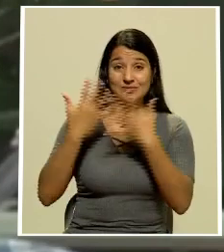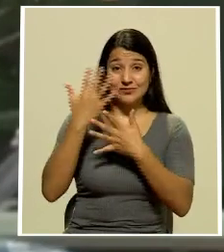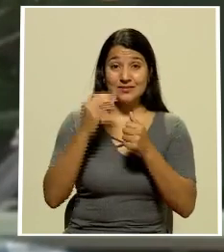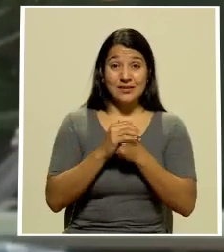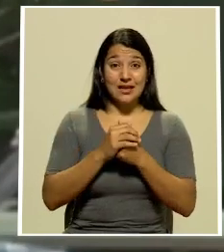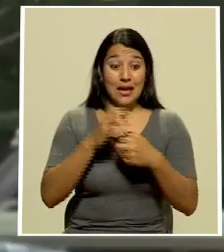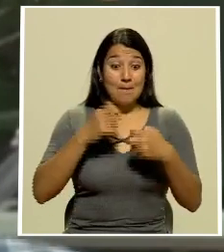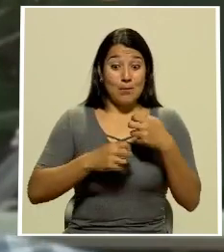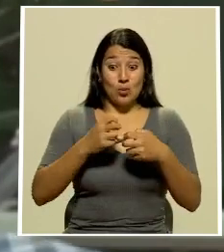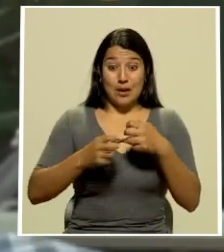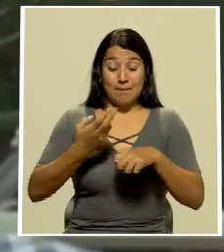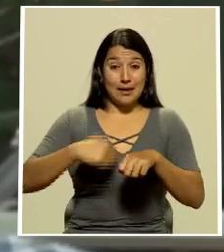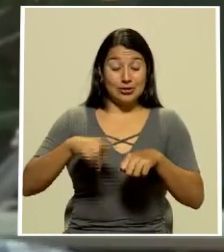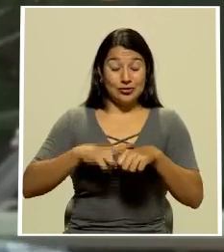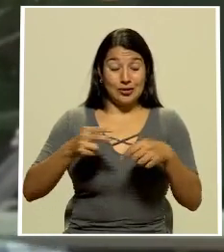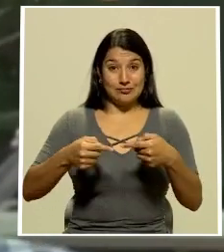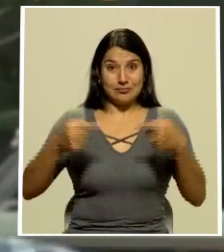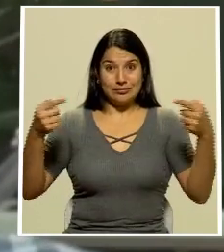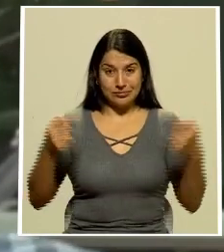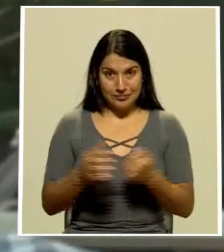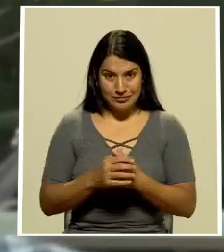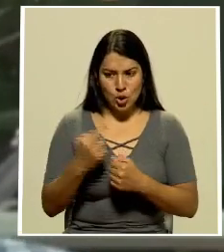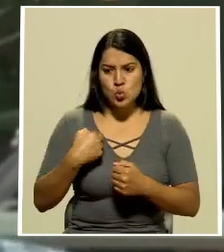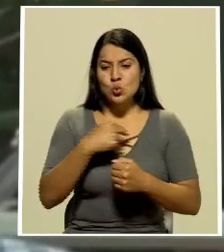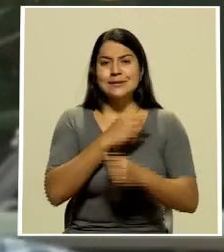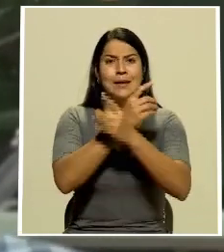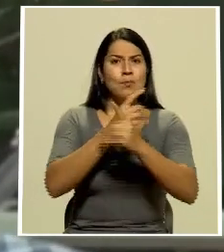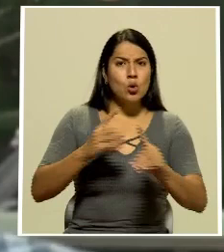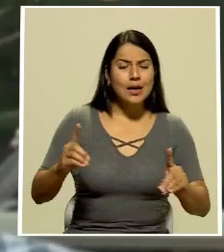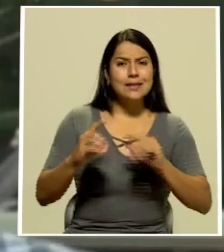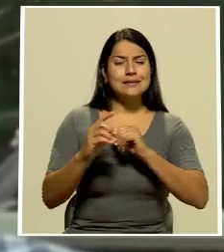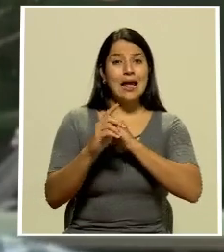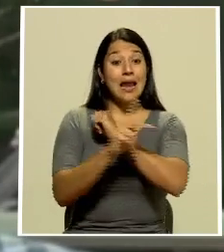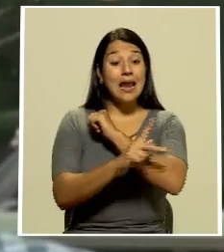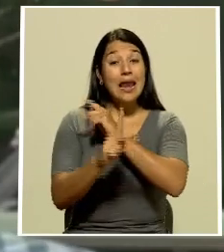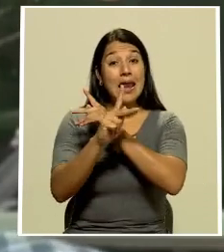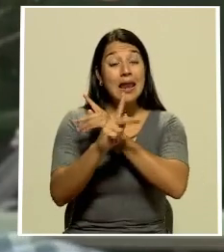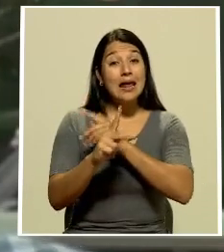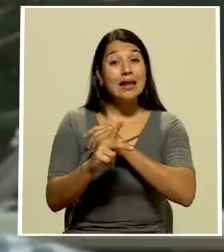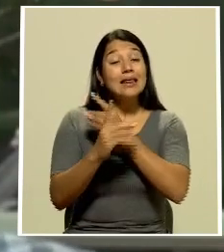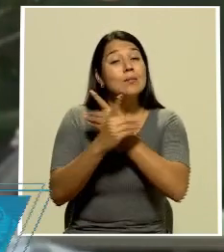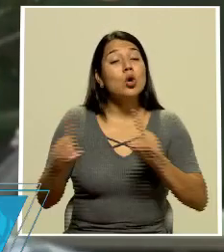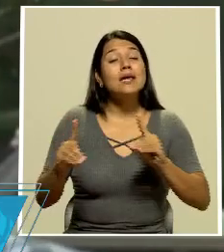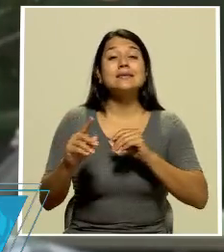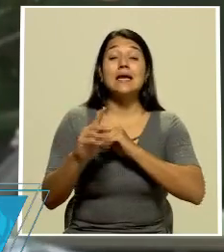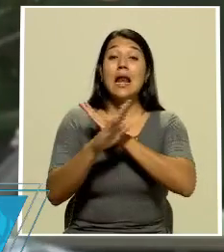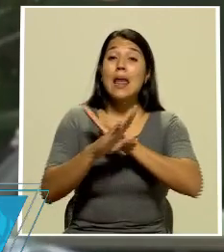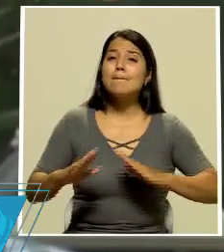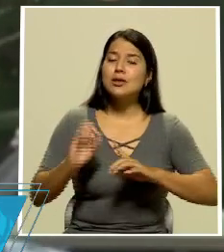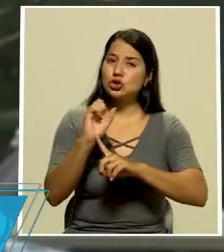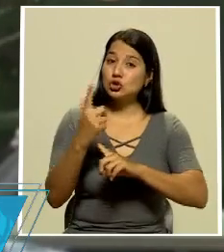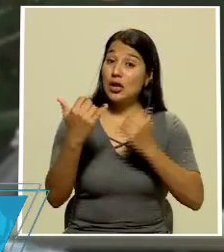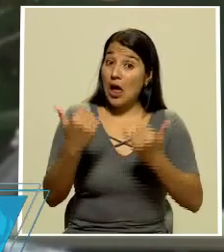se ha roto. Nuestra democracia y la paz social están en juego y, con ello, el destino de nuestros